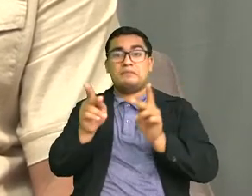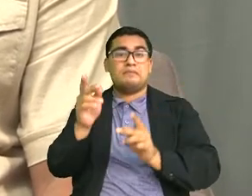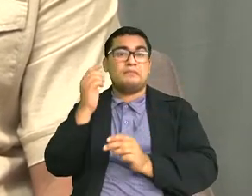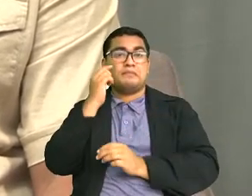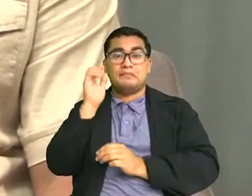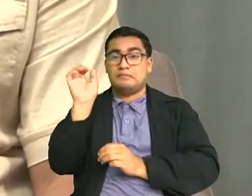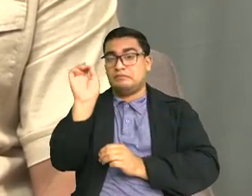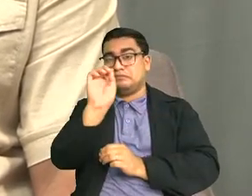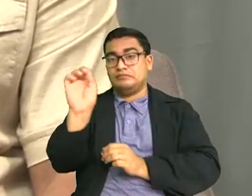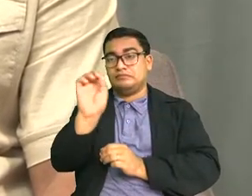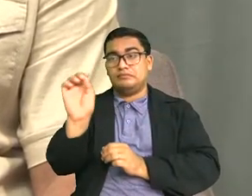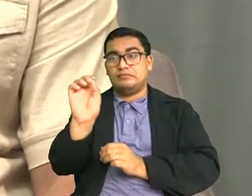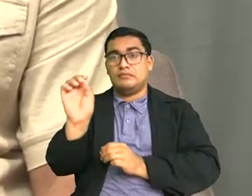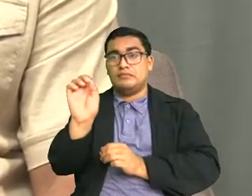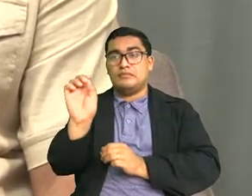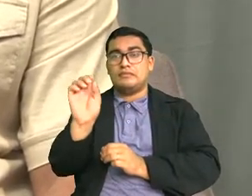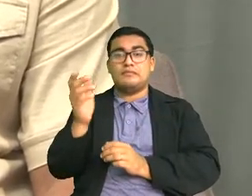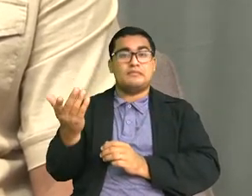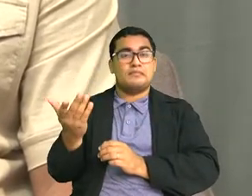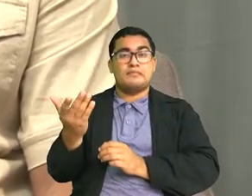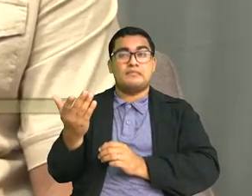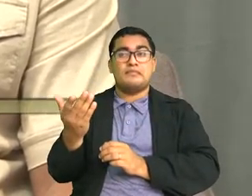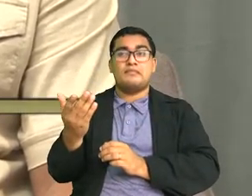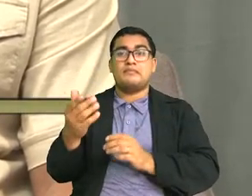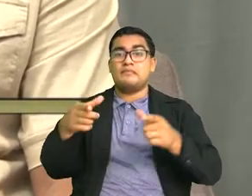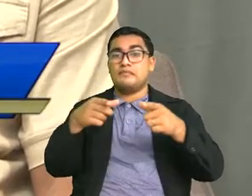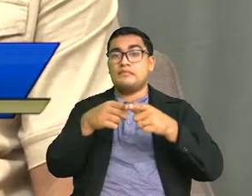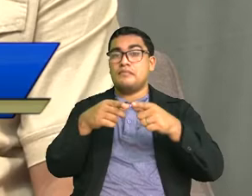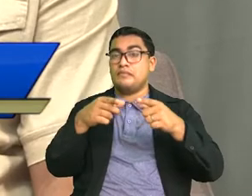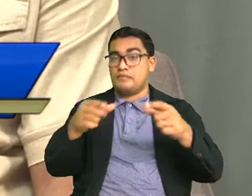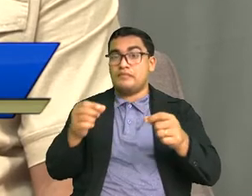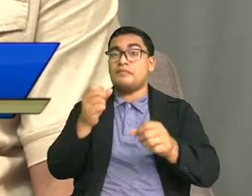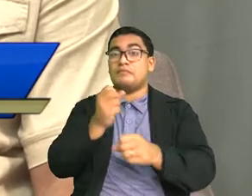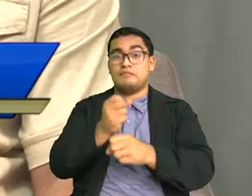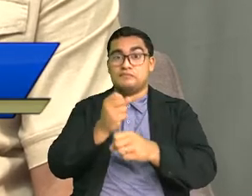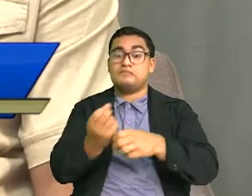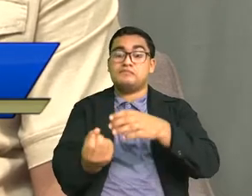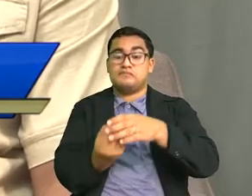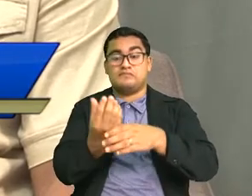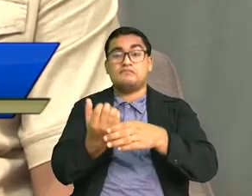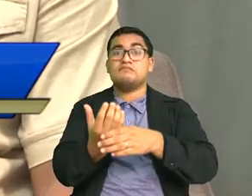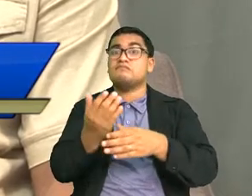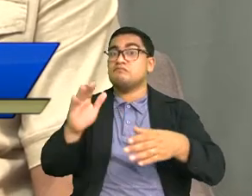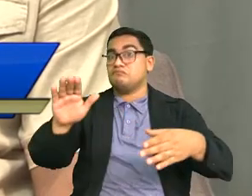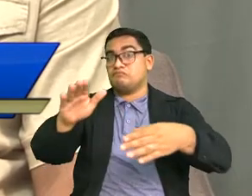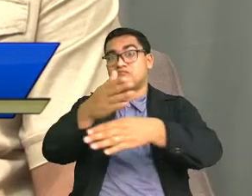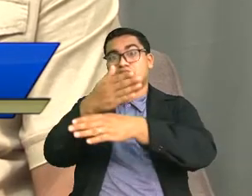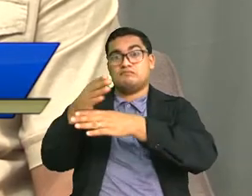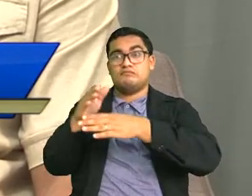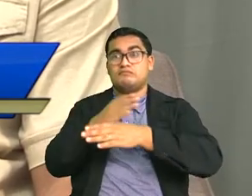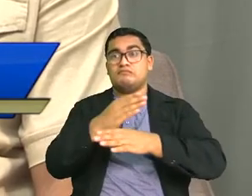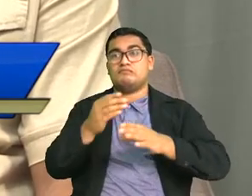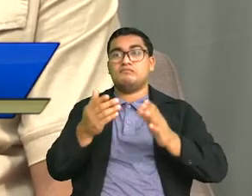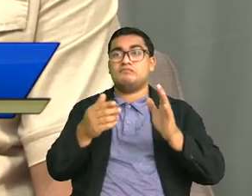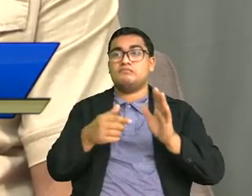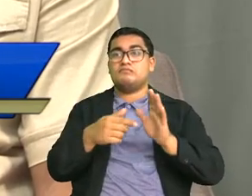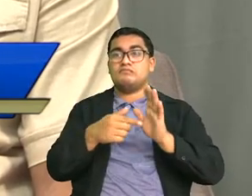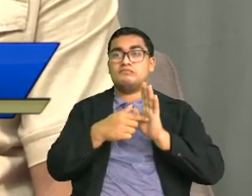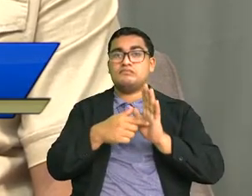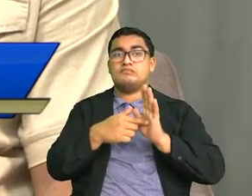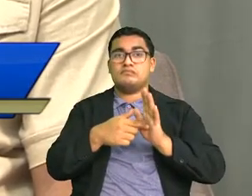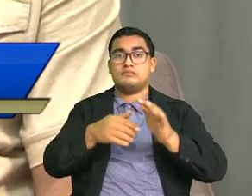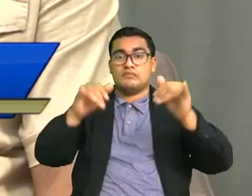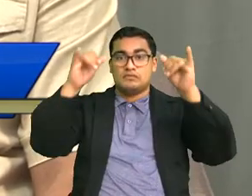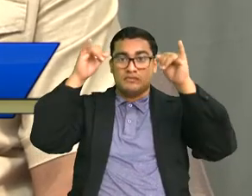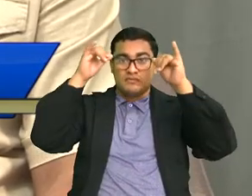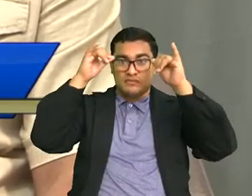realmente nuestro departamento es altamente productivo y diverso aunque tanto en agricultura como en ganadería